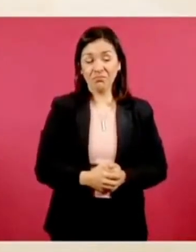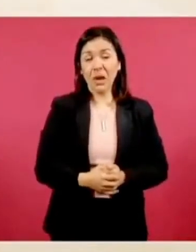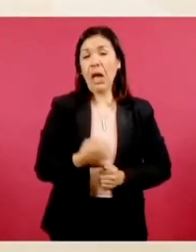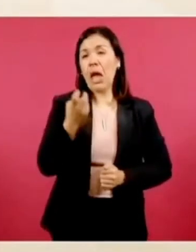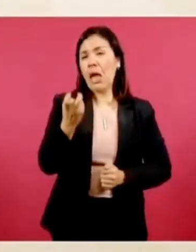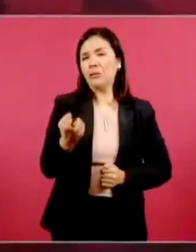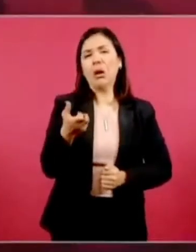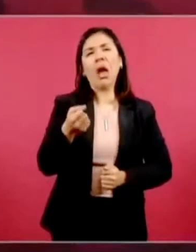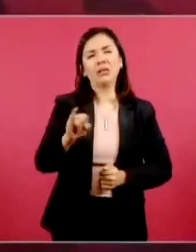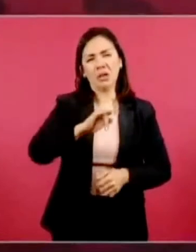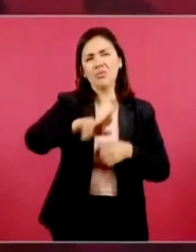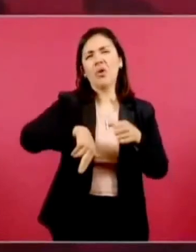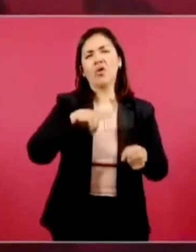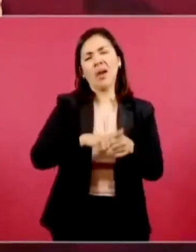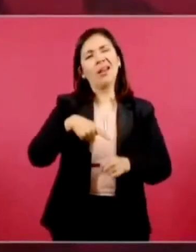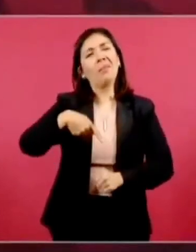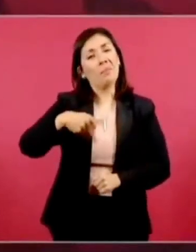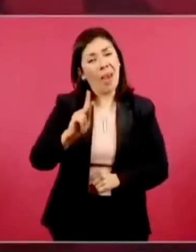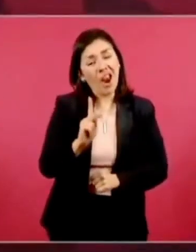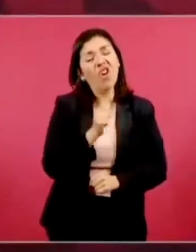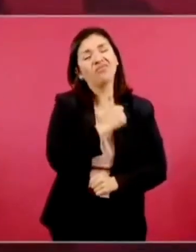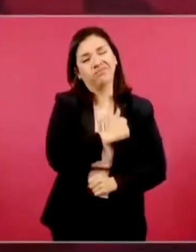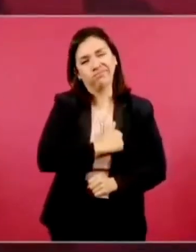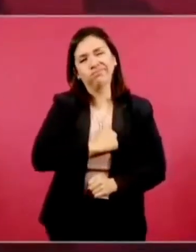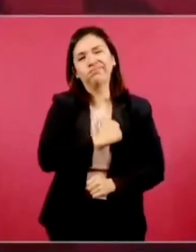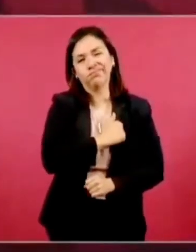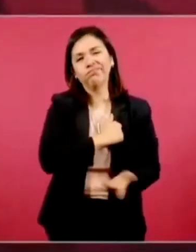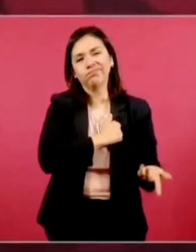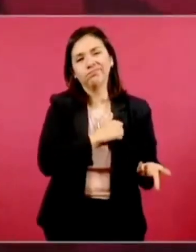normal, aunque lamentable, ¿no?